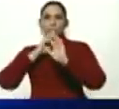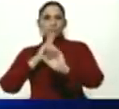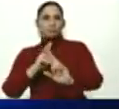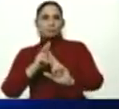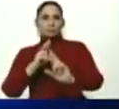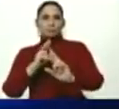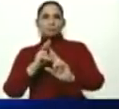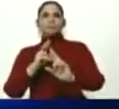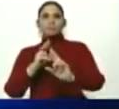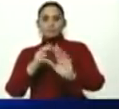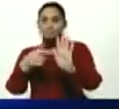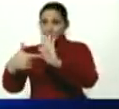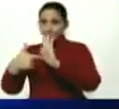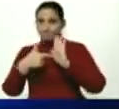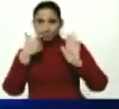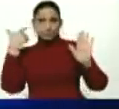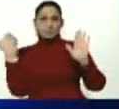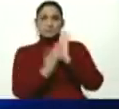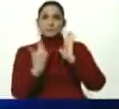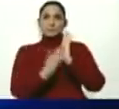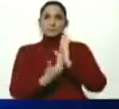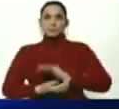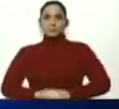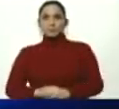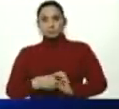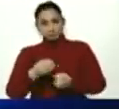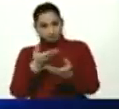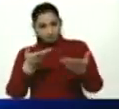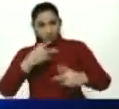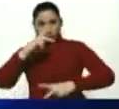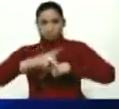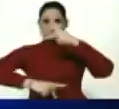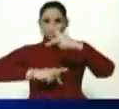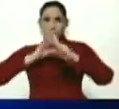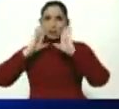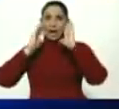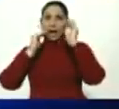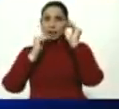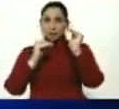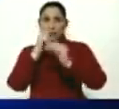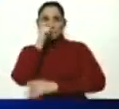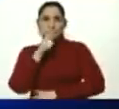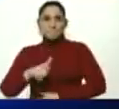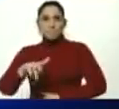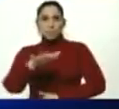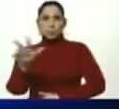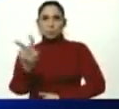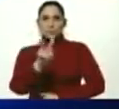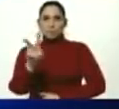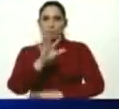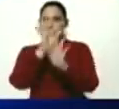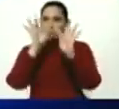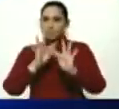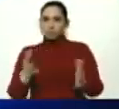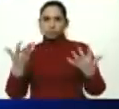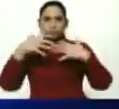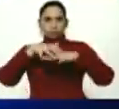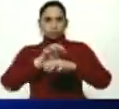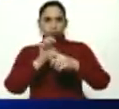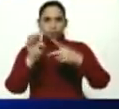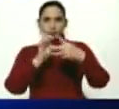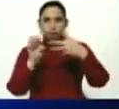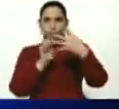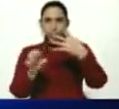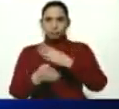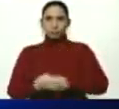harto evidentes. En ese proceso de atender al pueblo de Venezuela de manera integral, con una estrategia